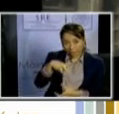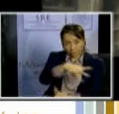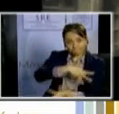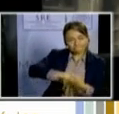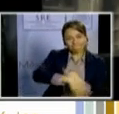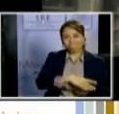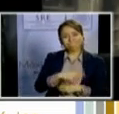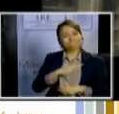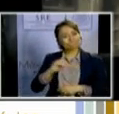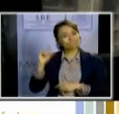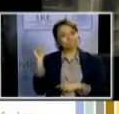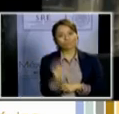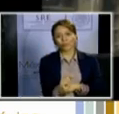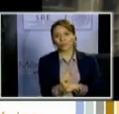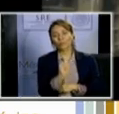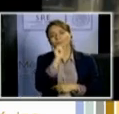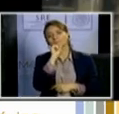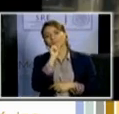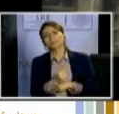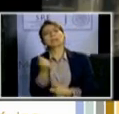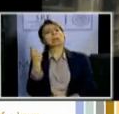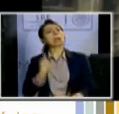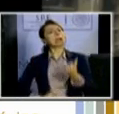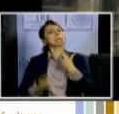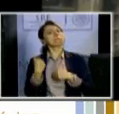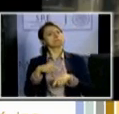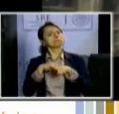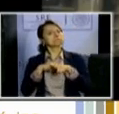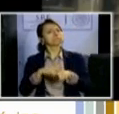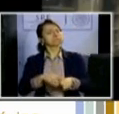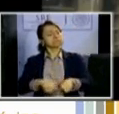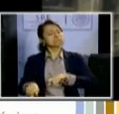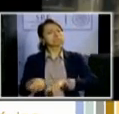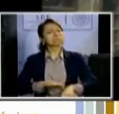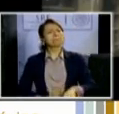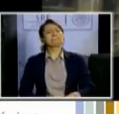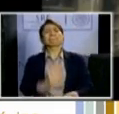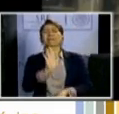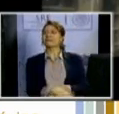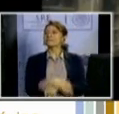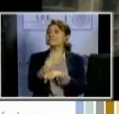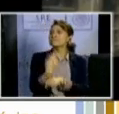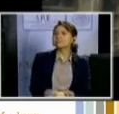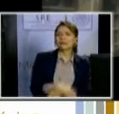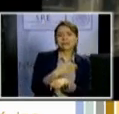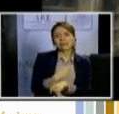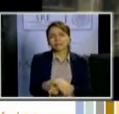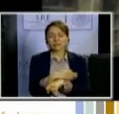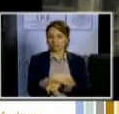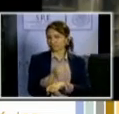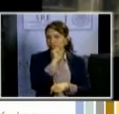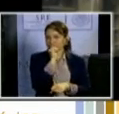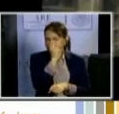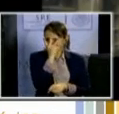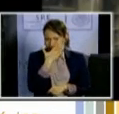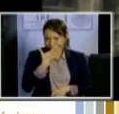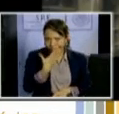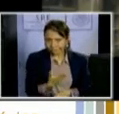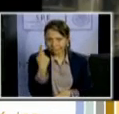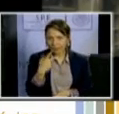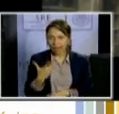sistemas financieros siguen operando como si se tratara de sistemas pilotos, y un cambio que ha ocurrido importante en la región es que hay mucho más